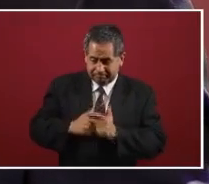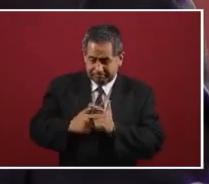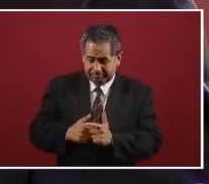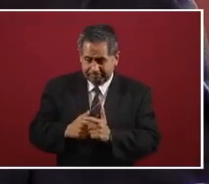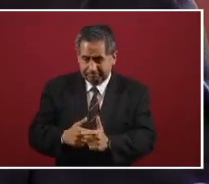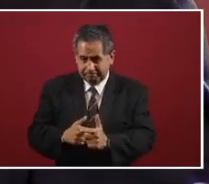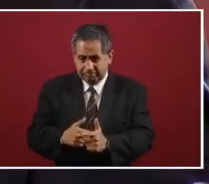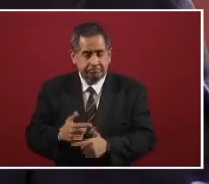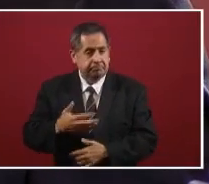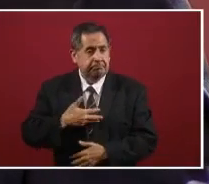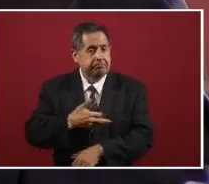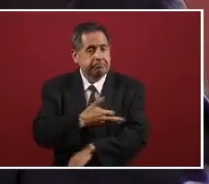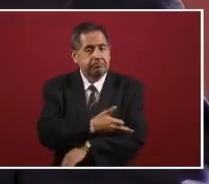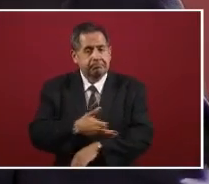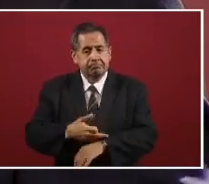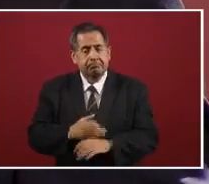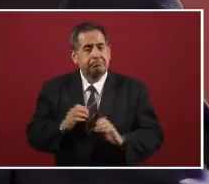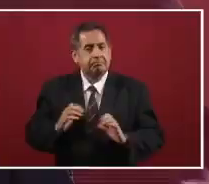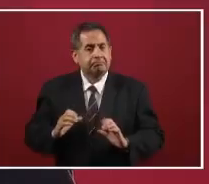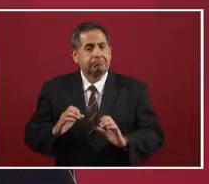mi familia